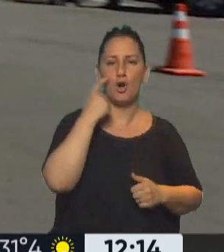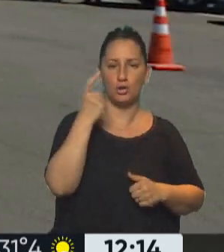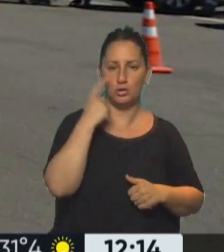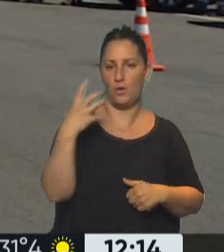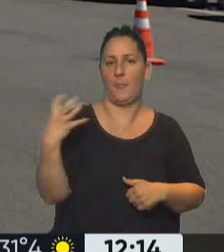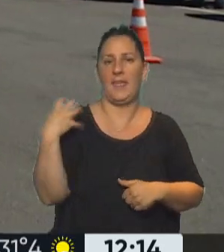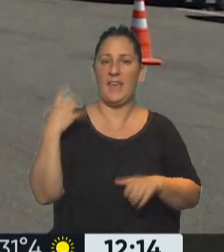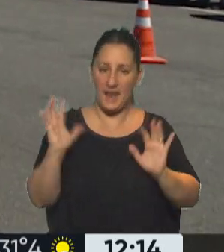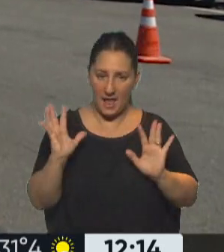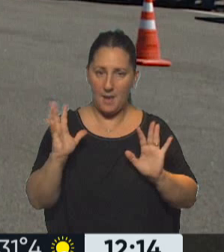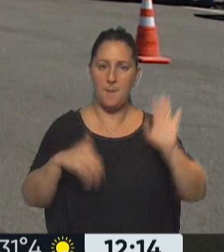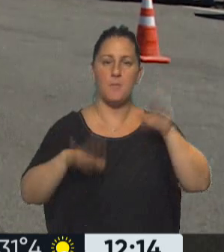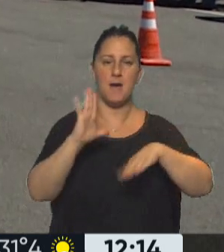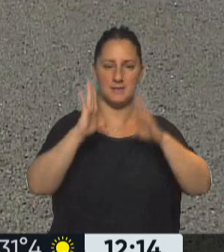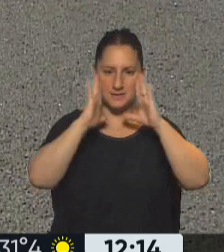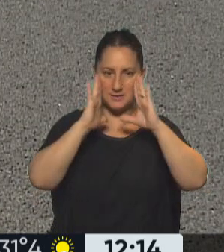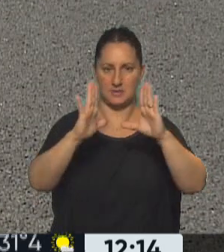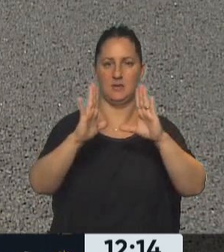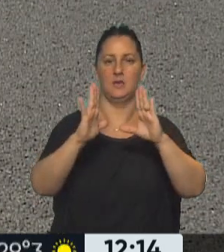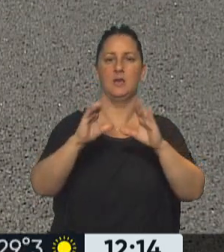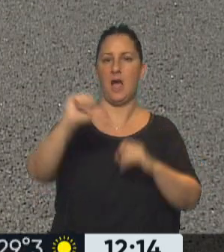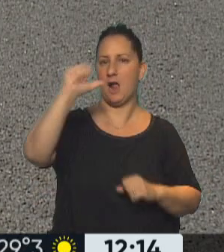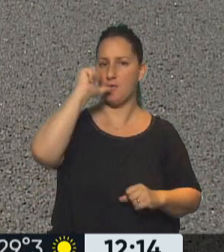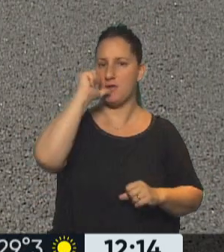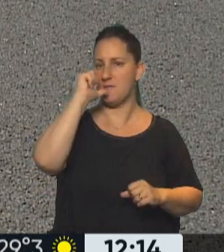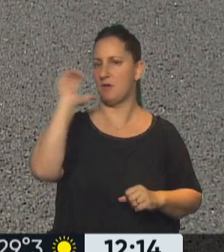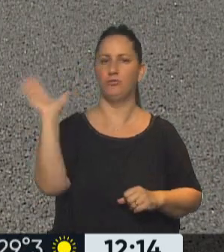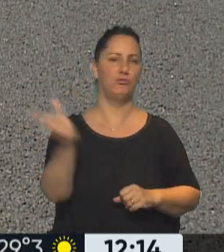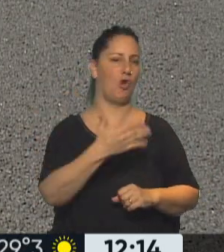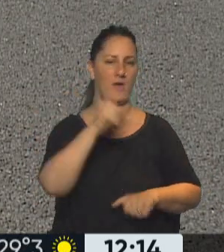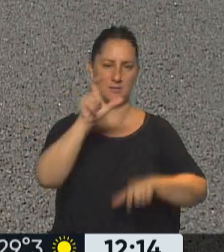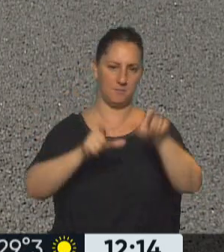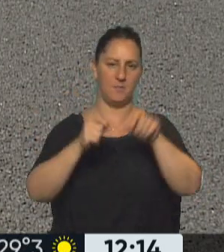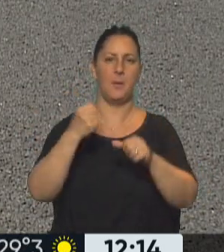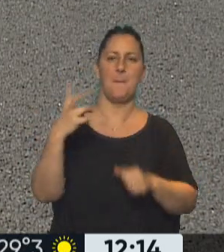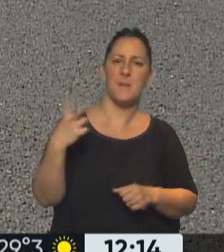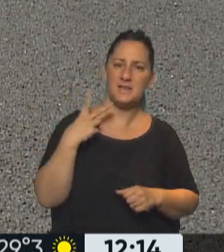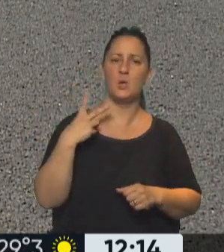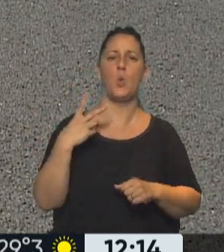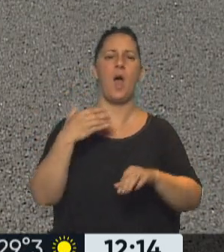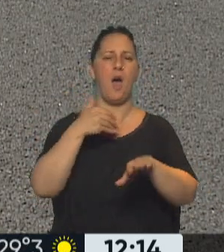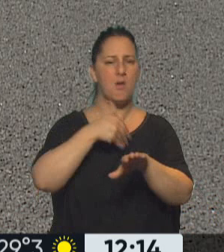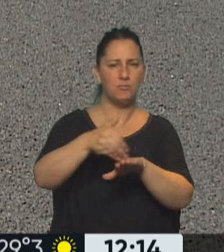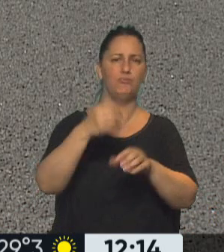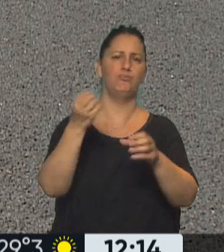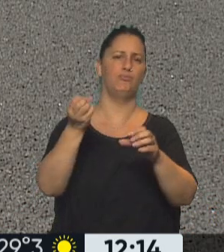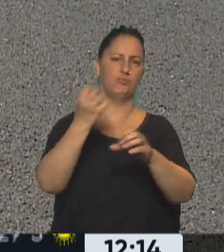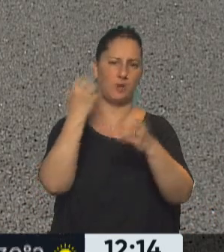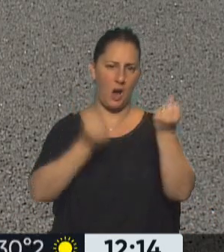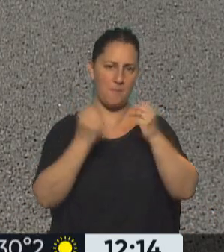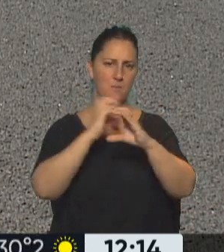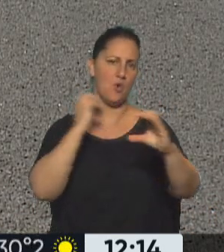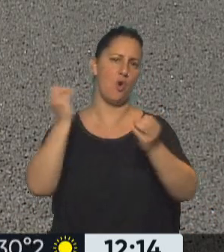al transporte, pero fundamentalmente alcoholemias a todos los conductores, tanto particulares como de carga en este caso, y